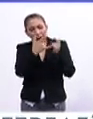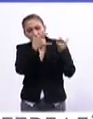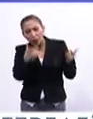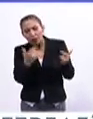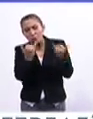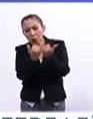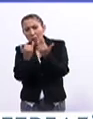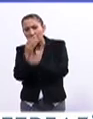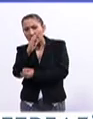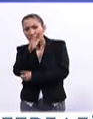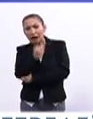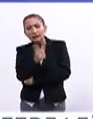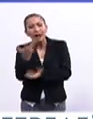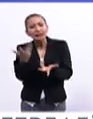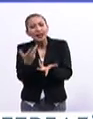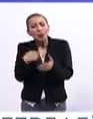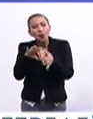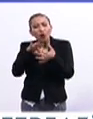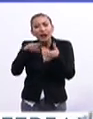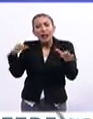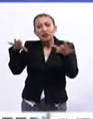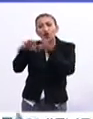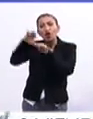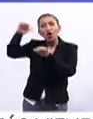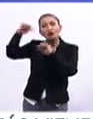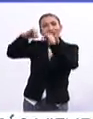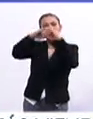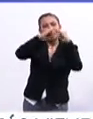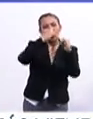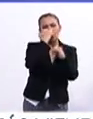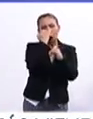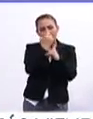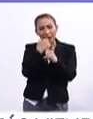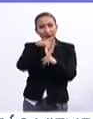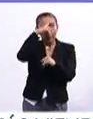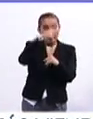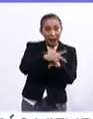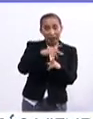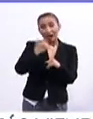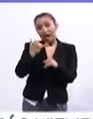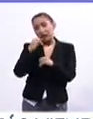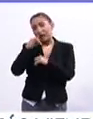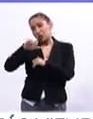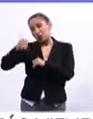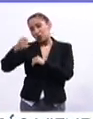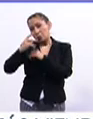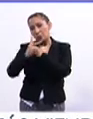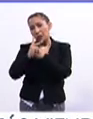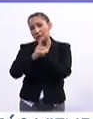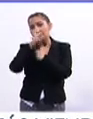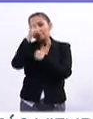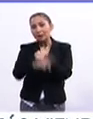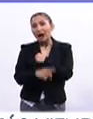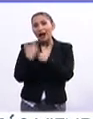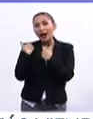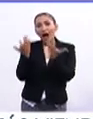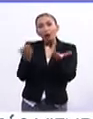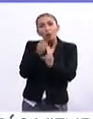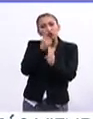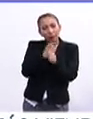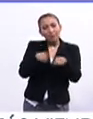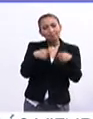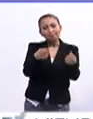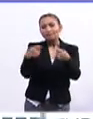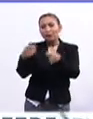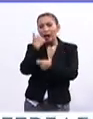historia, generar estos vínculos con otras instituciones, tanto nacionales como internacionales, para poder abrir estas